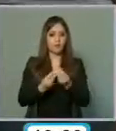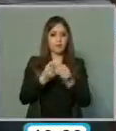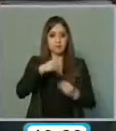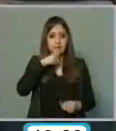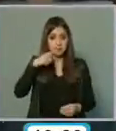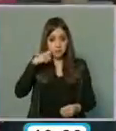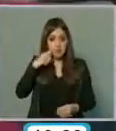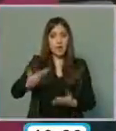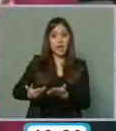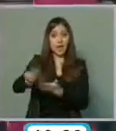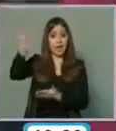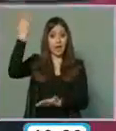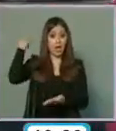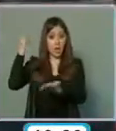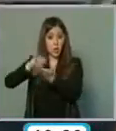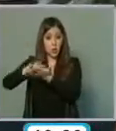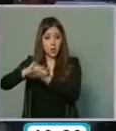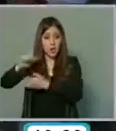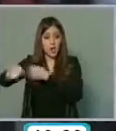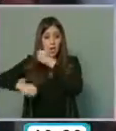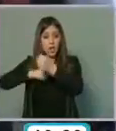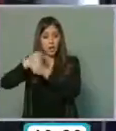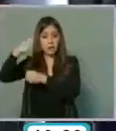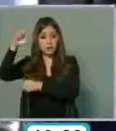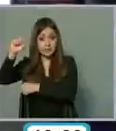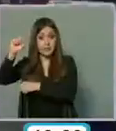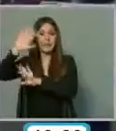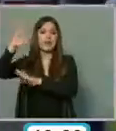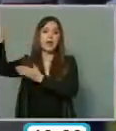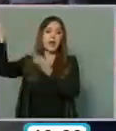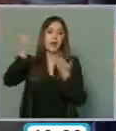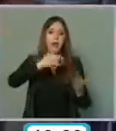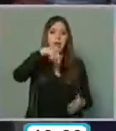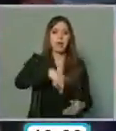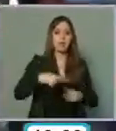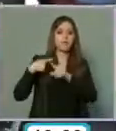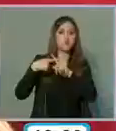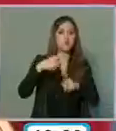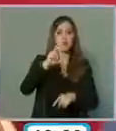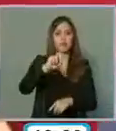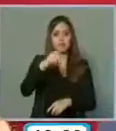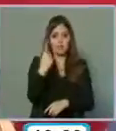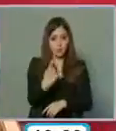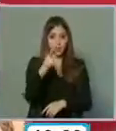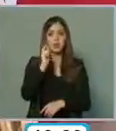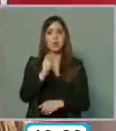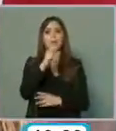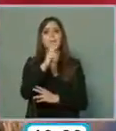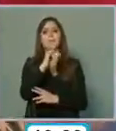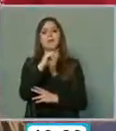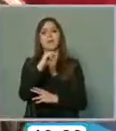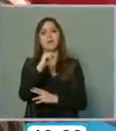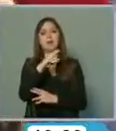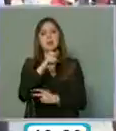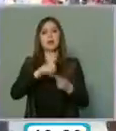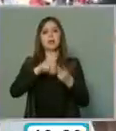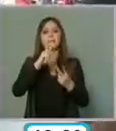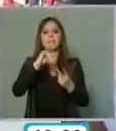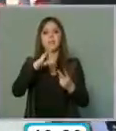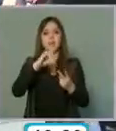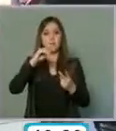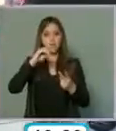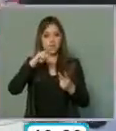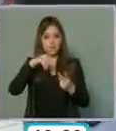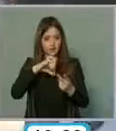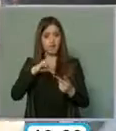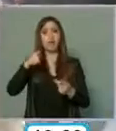festival, que inició en Nueva York en la década de los 60, llega a su edición número 31 con la temática El Pink Market y el Pink Money, sobre el que